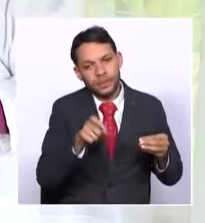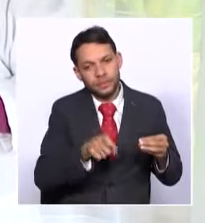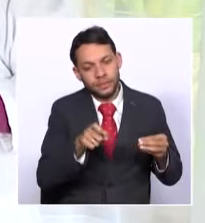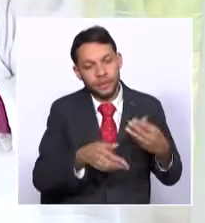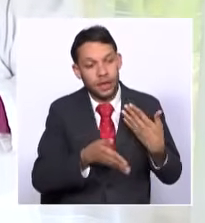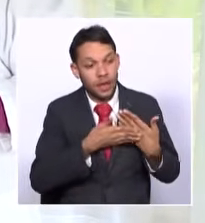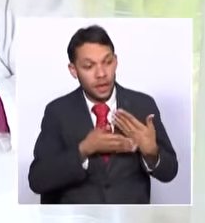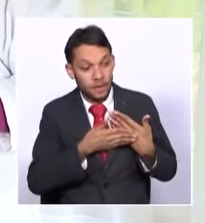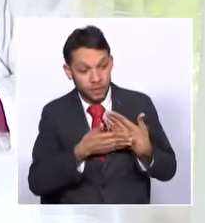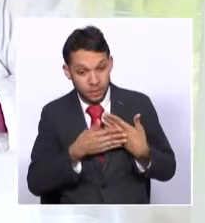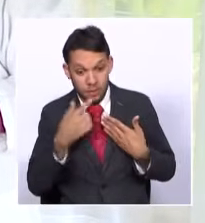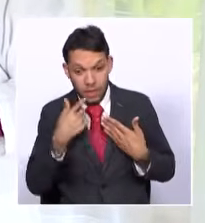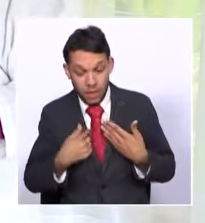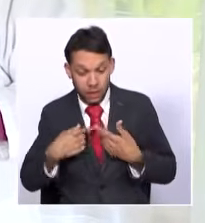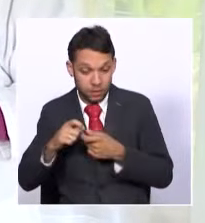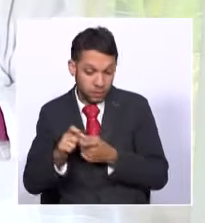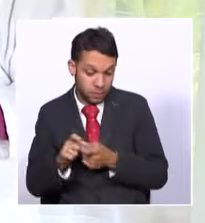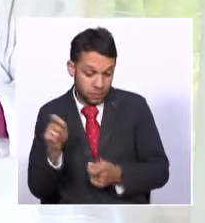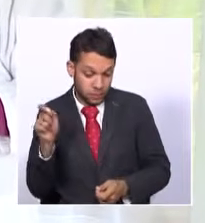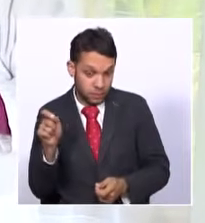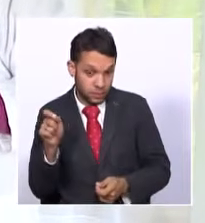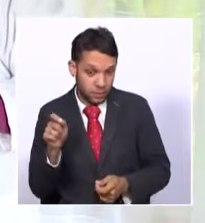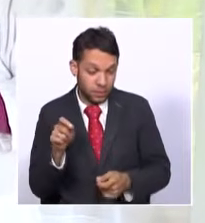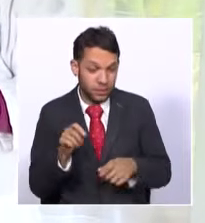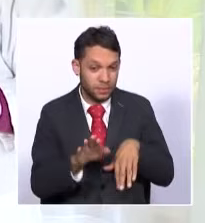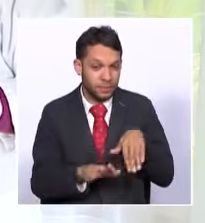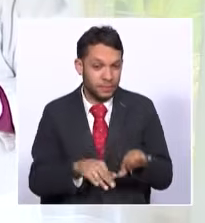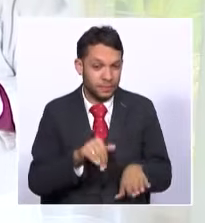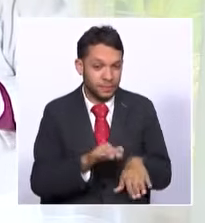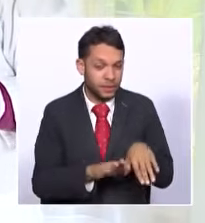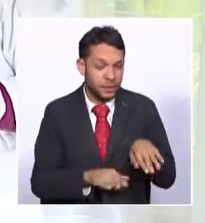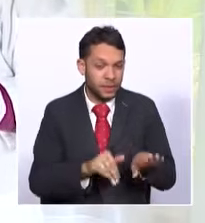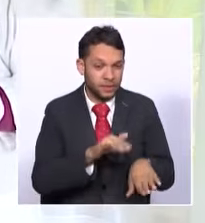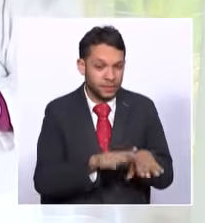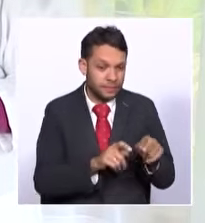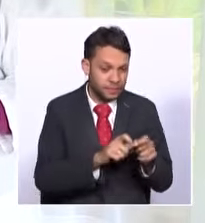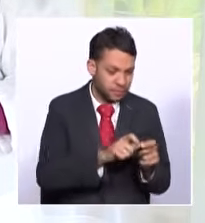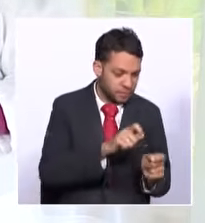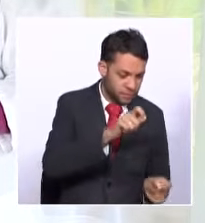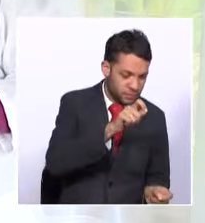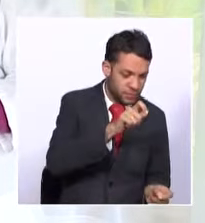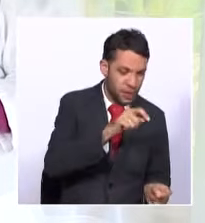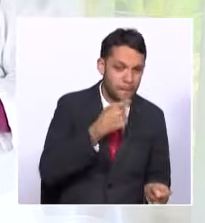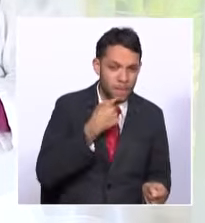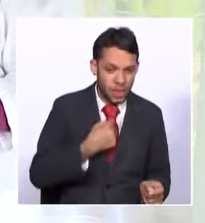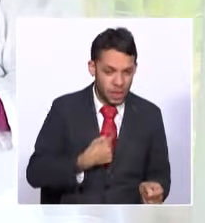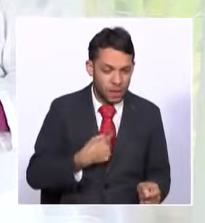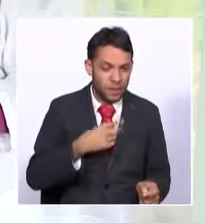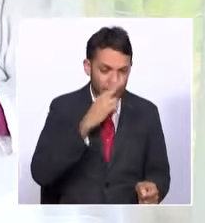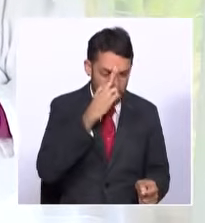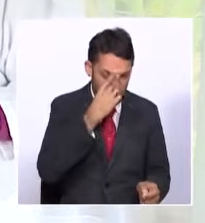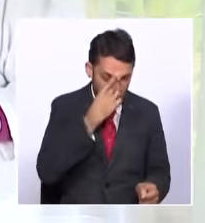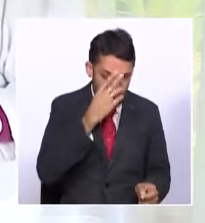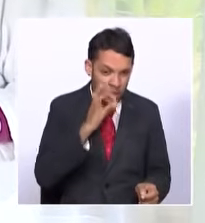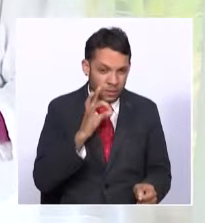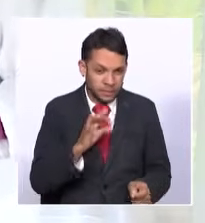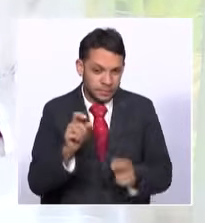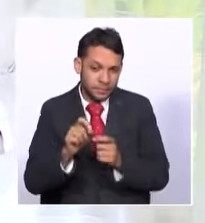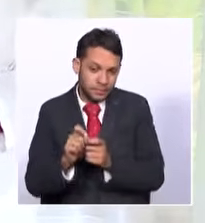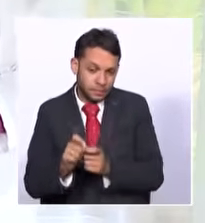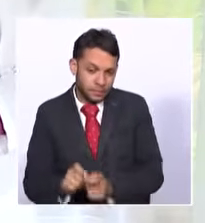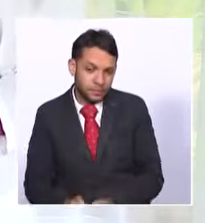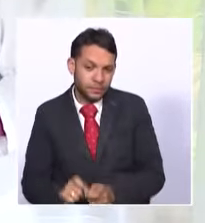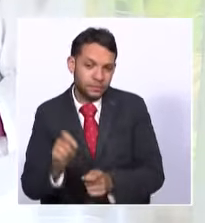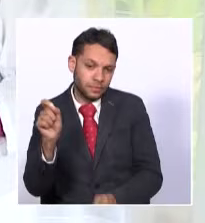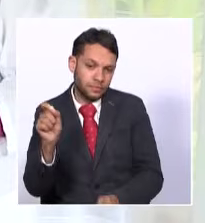el metro. Porque, vamos a suponer que él se equivocó, pero entonces el radiólogo nos va a ayudar. Y le toma esa radiografía